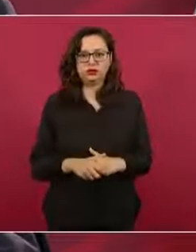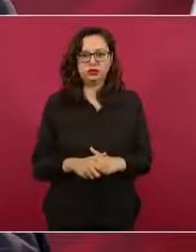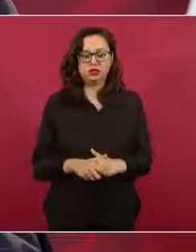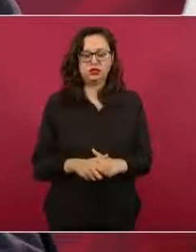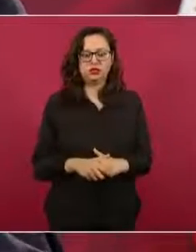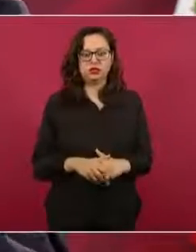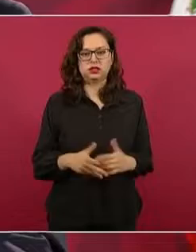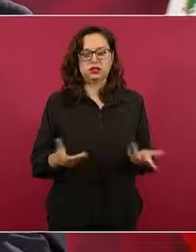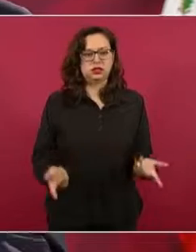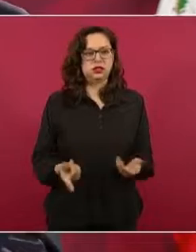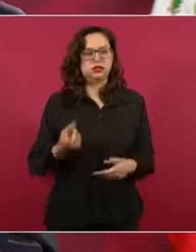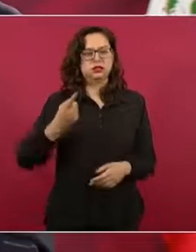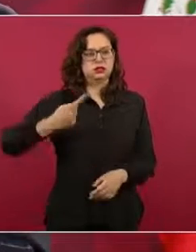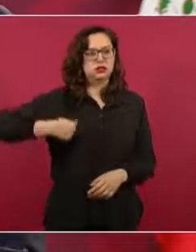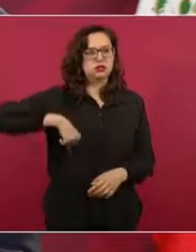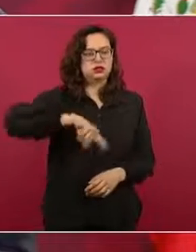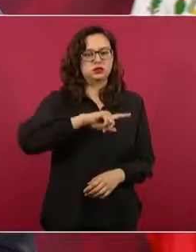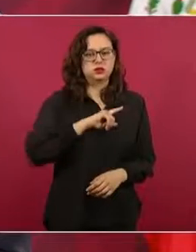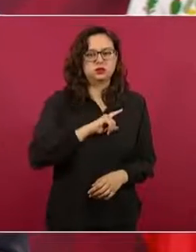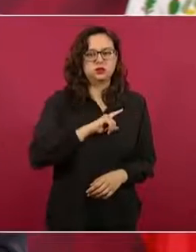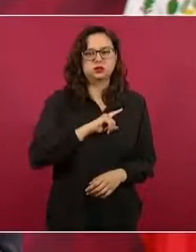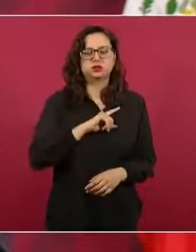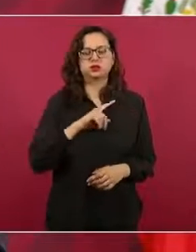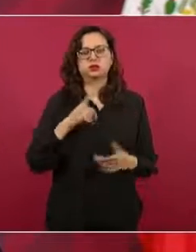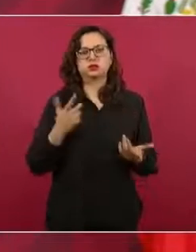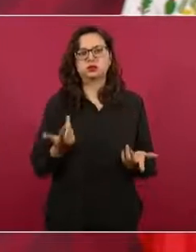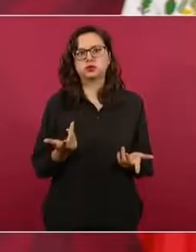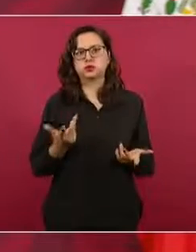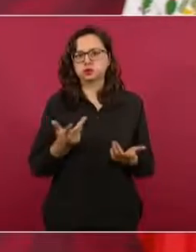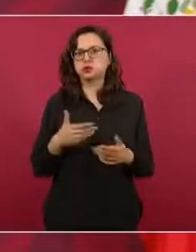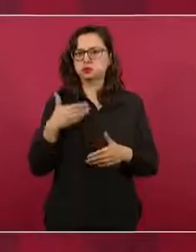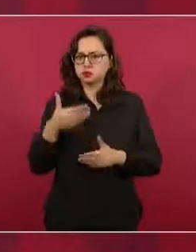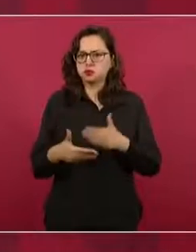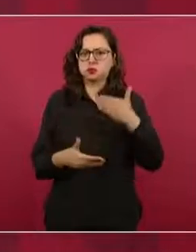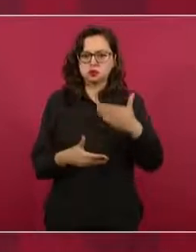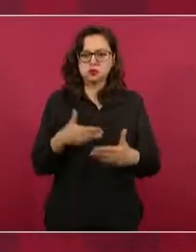No hemos tenido de parte del gobierno de Estados Unidos